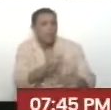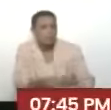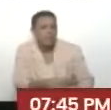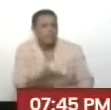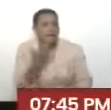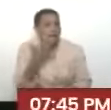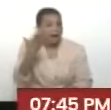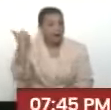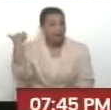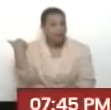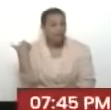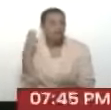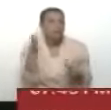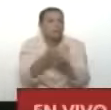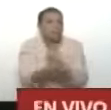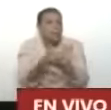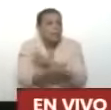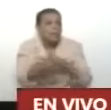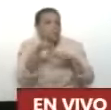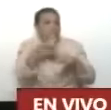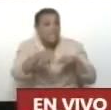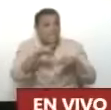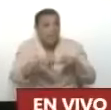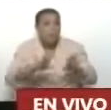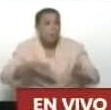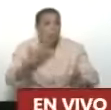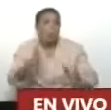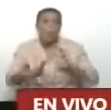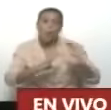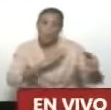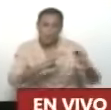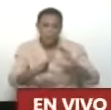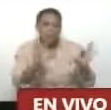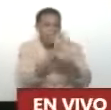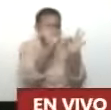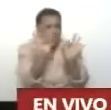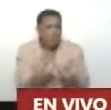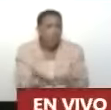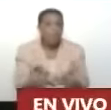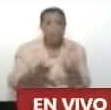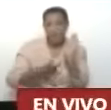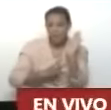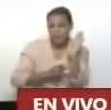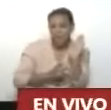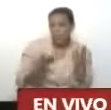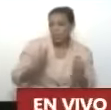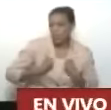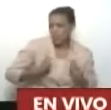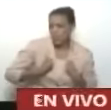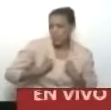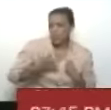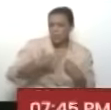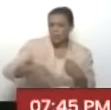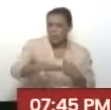Carreño, se trata de que todos los niños pueden comunicar a través de las parroquias,